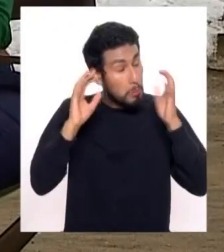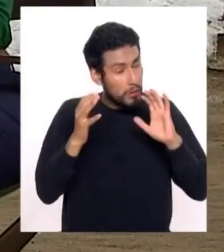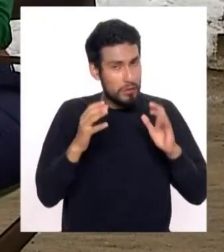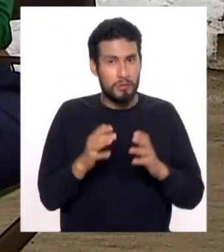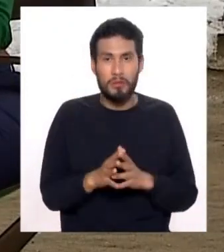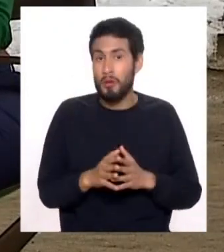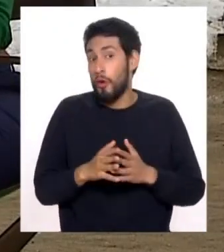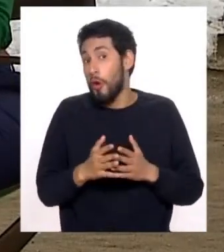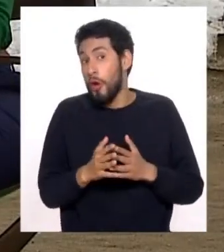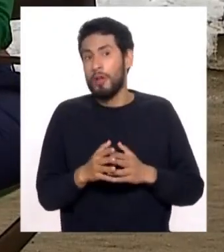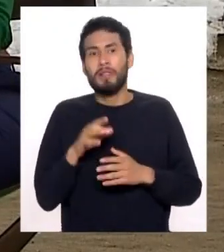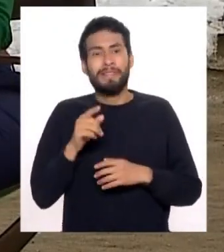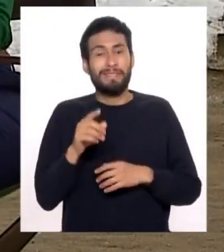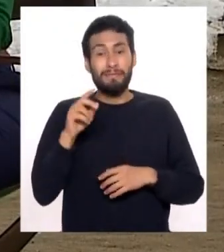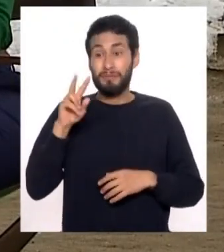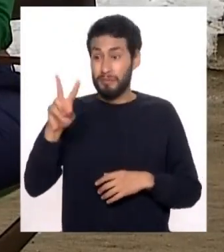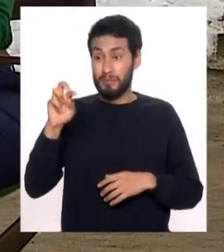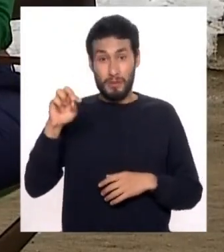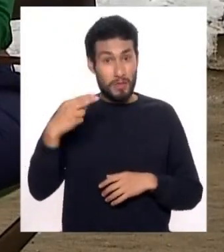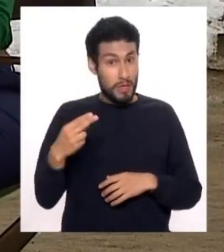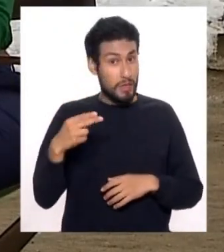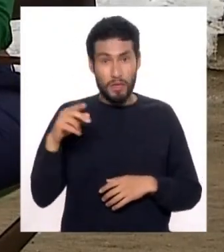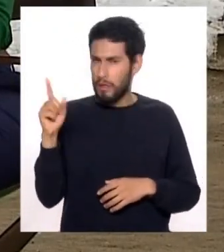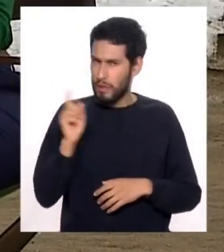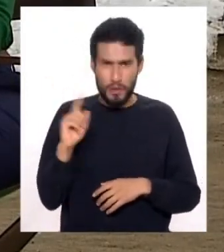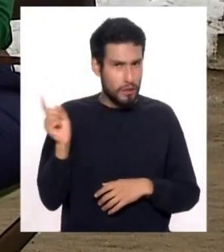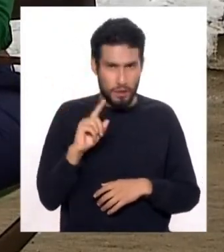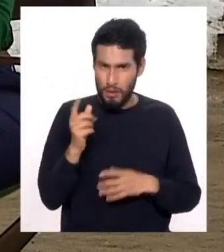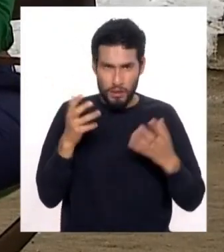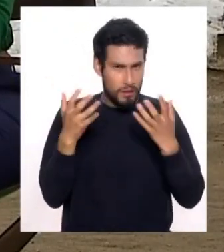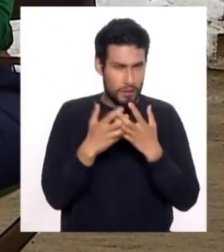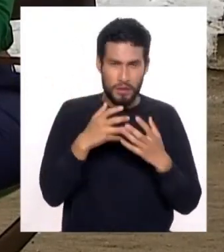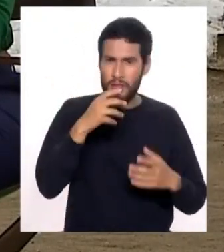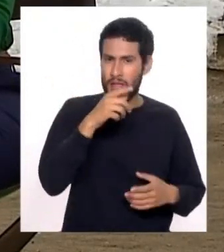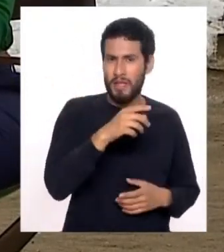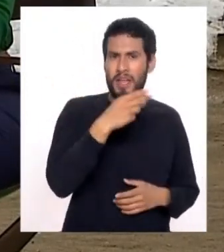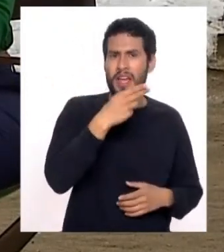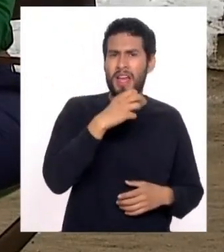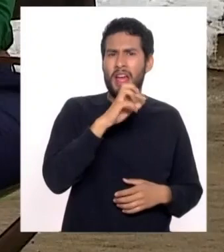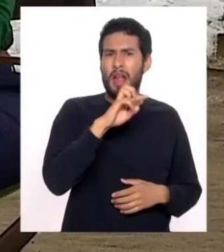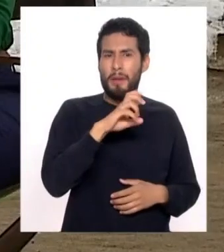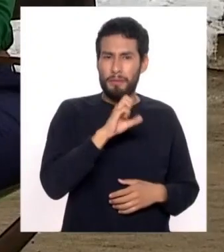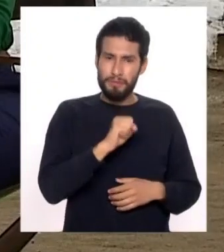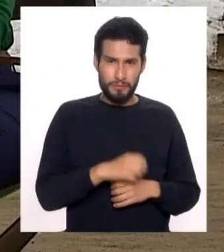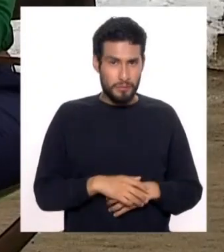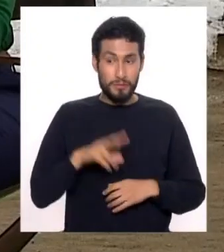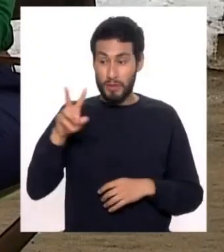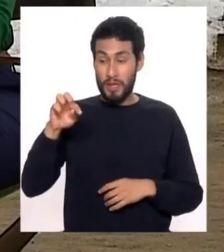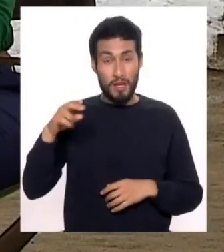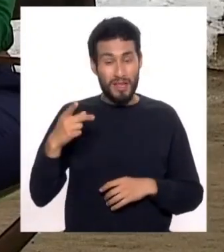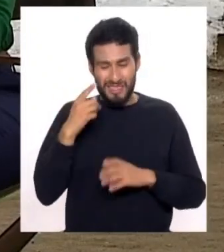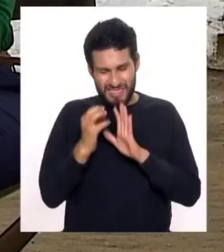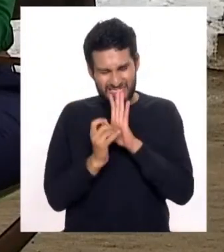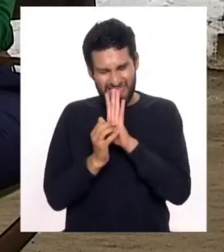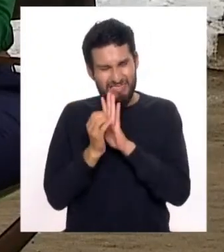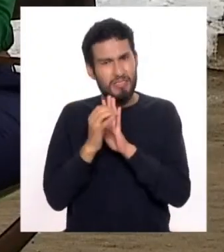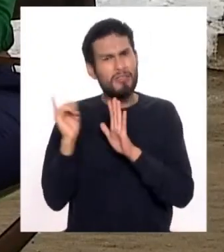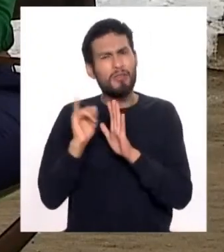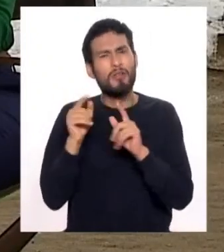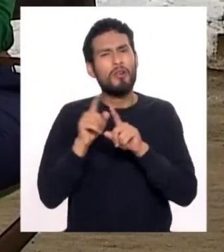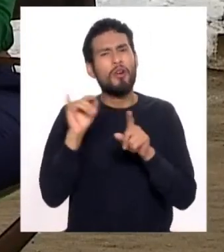lo tiene. Este virus no tiene nada que ver con el BPH. El BPH, normalmente cuando aparece la lesión verrugosa, es como una